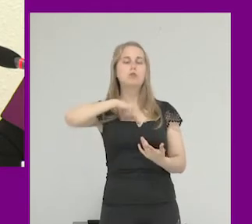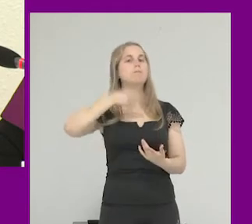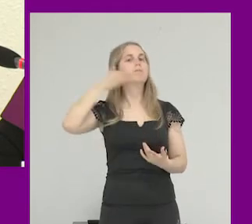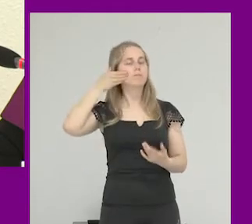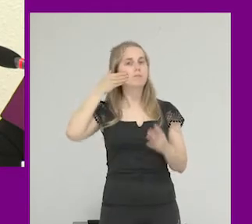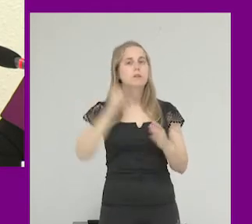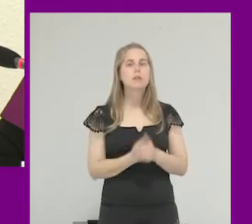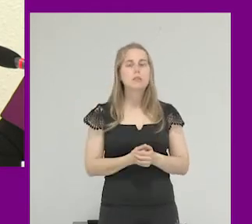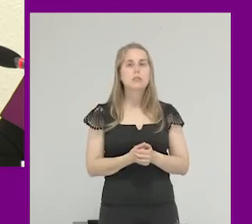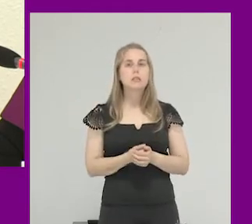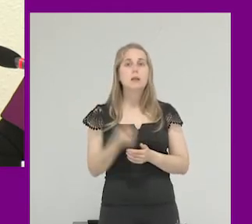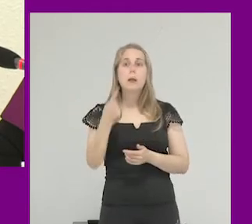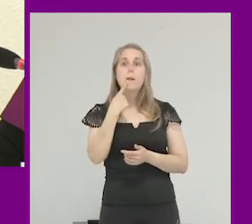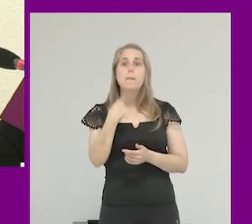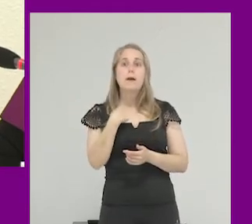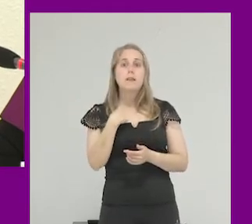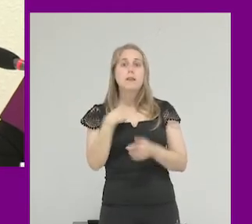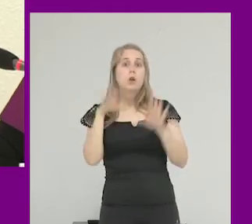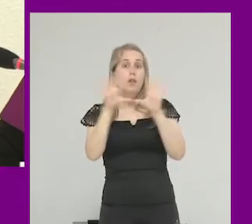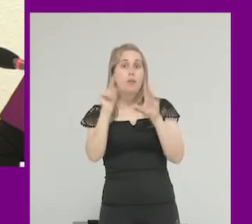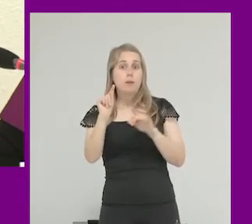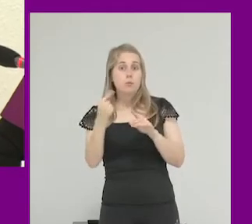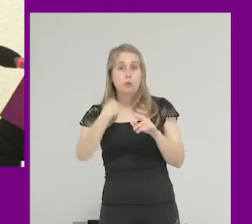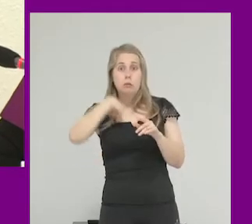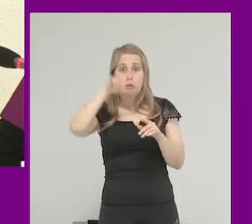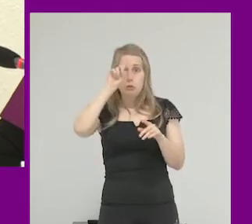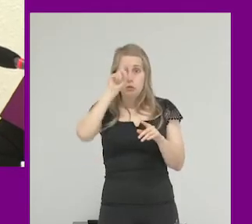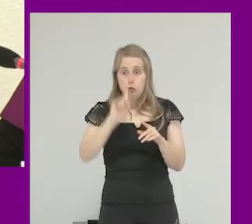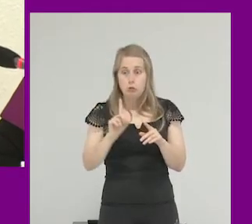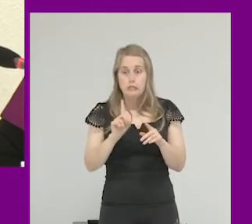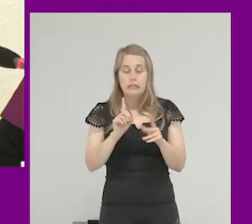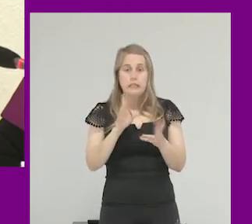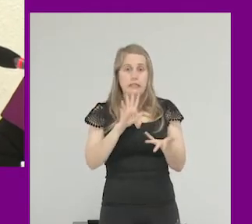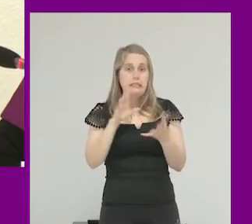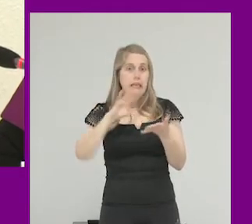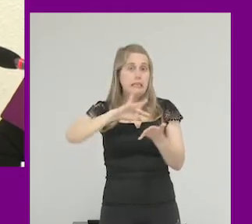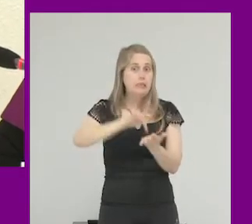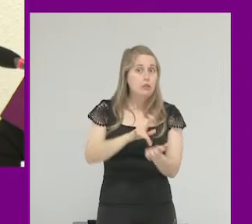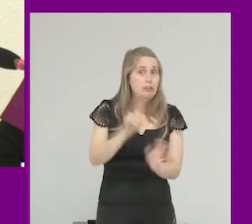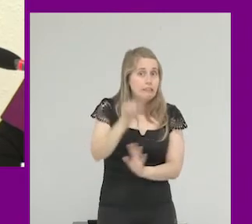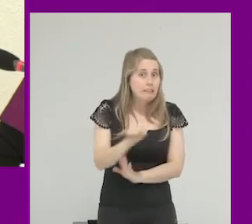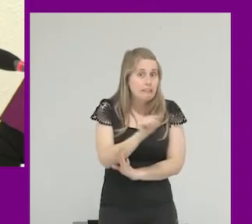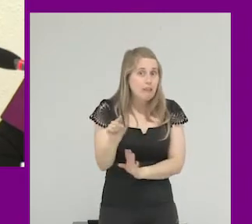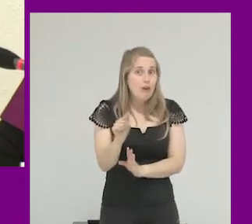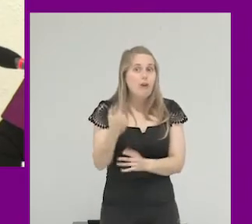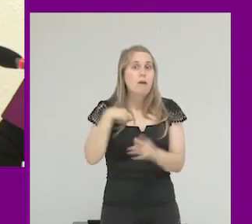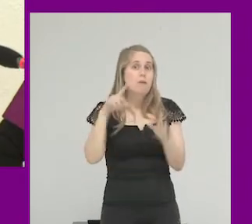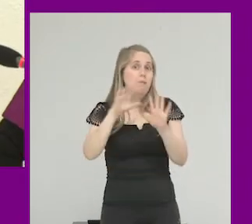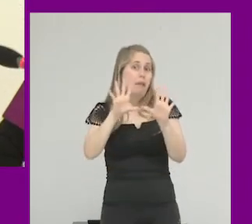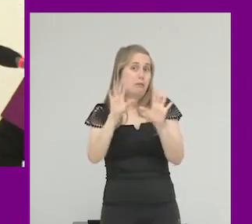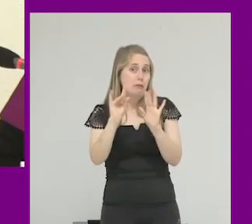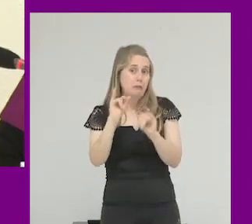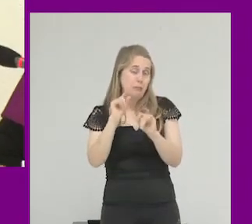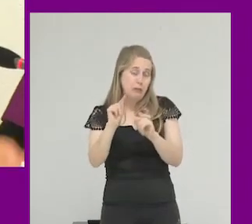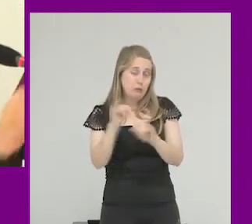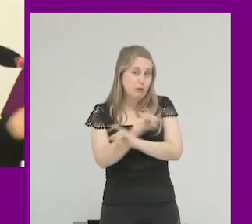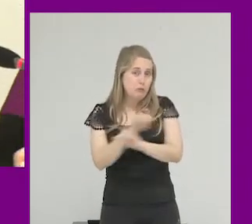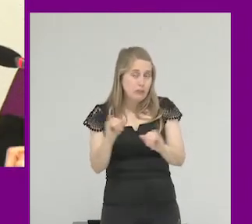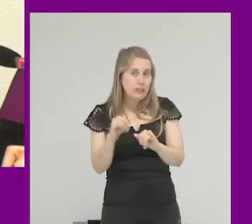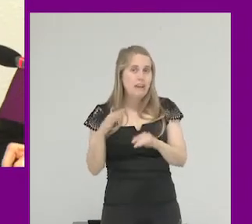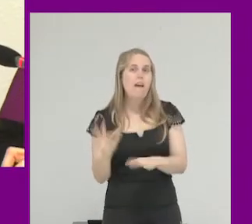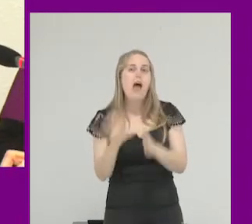bueno, como me han dicho que tenía que hablar 10 minutos y no sé si los he agotado o no, pero por si los he agotado,